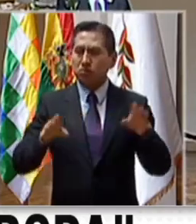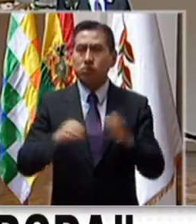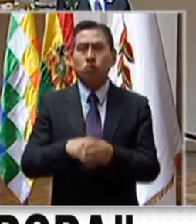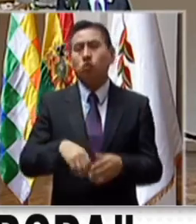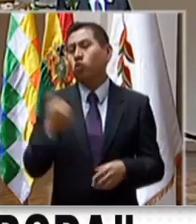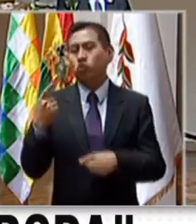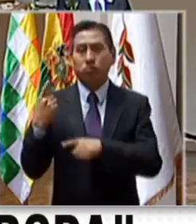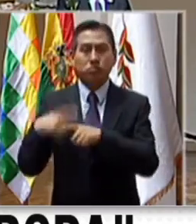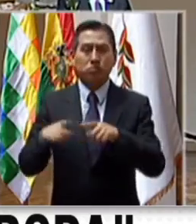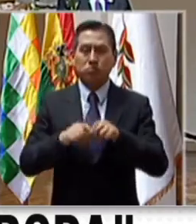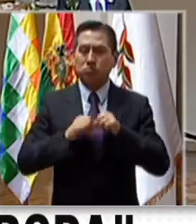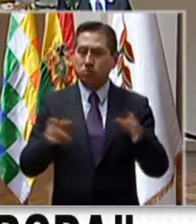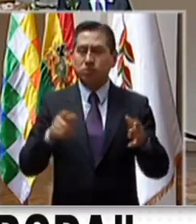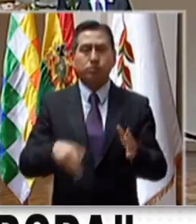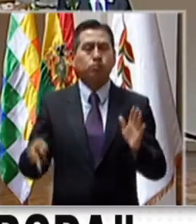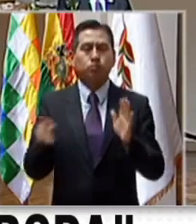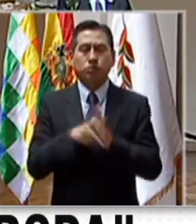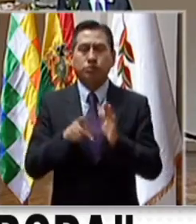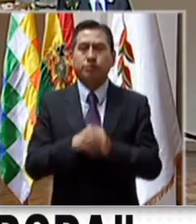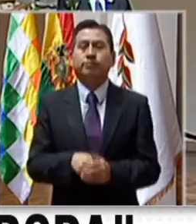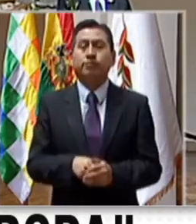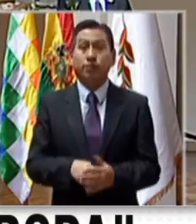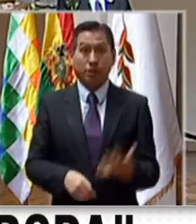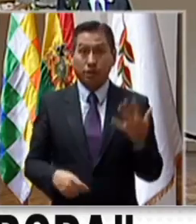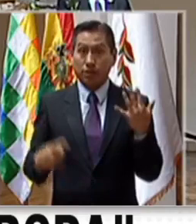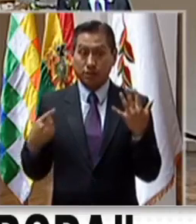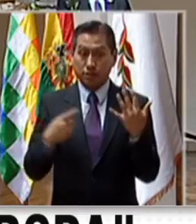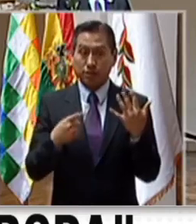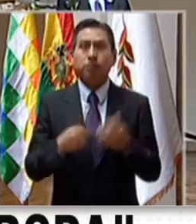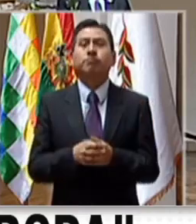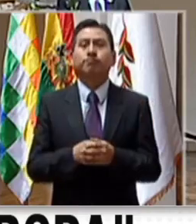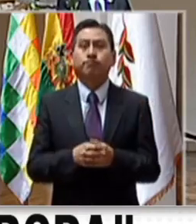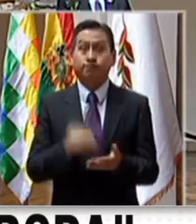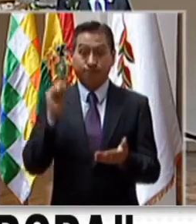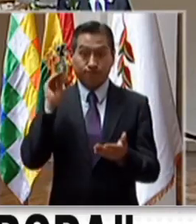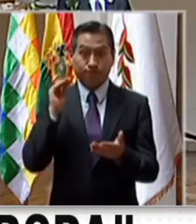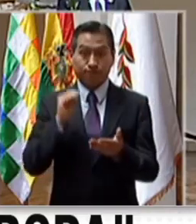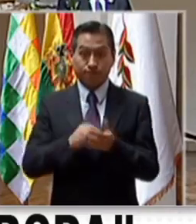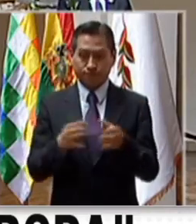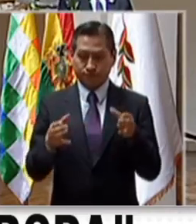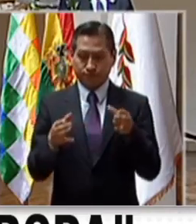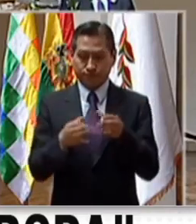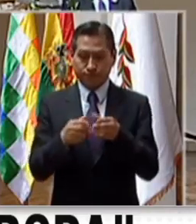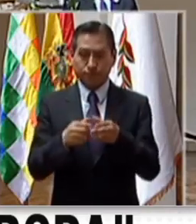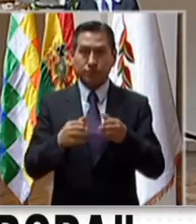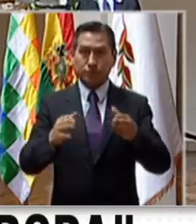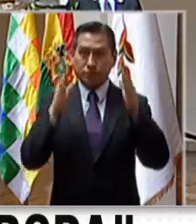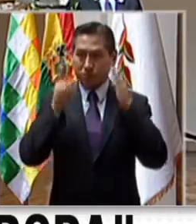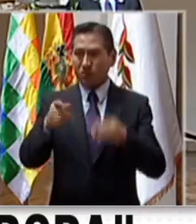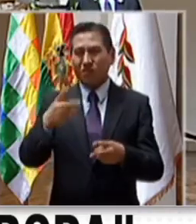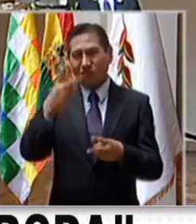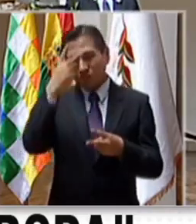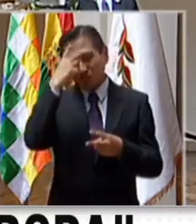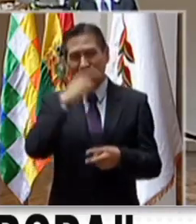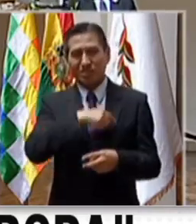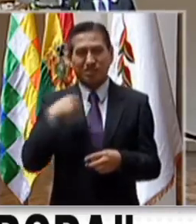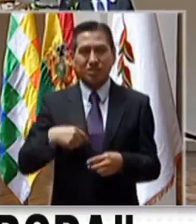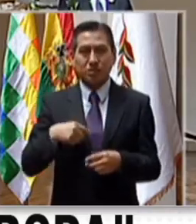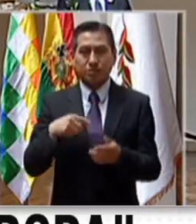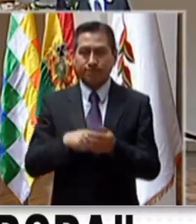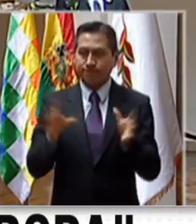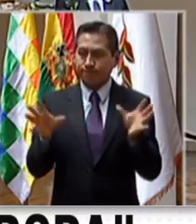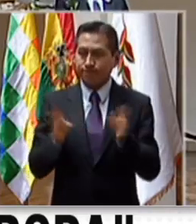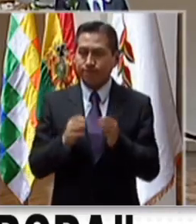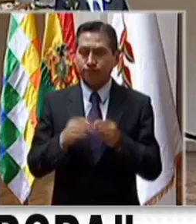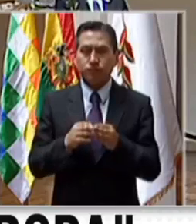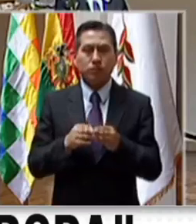otros similares. 5. Se ha creado el Gabinete para la Atención al Coronavirus, que se reunirá